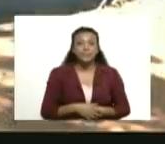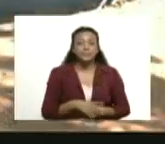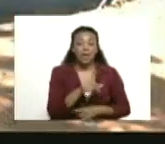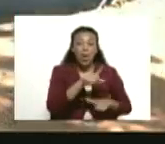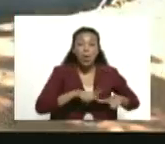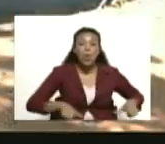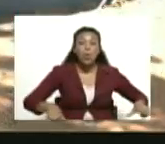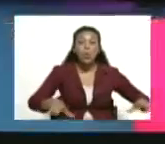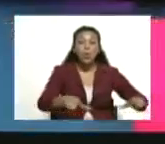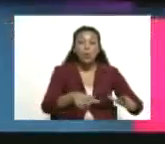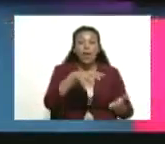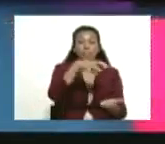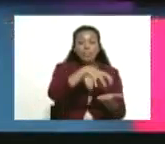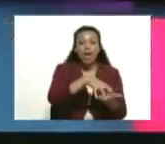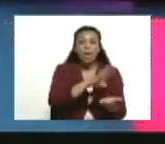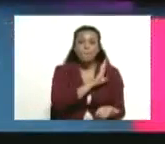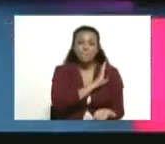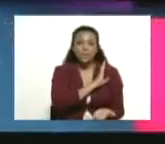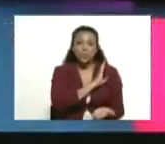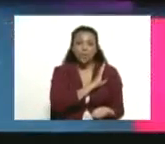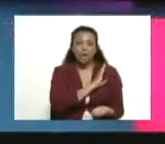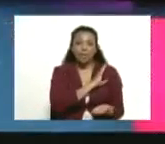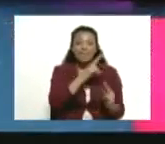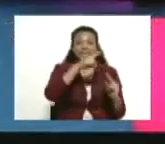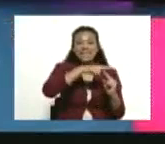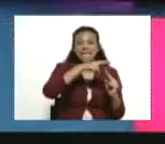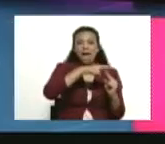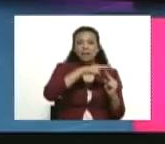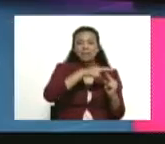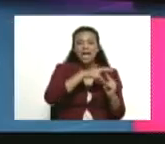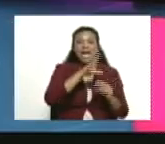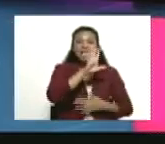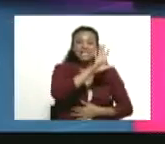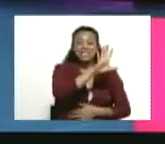este estado particularmente, presidente, pues tiene el